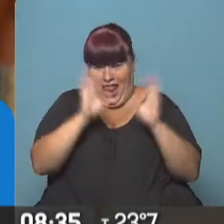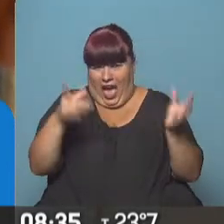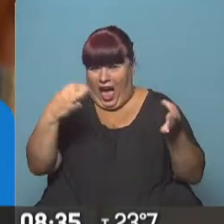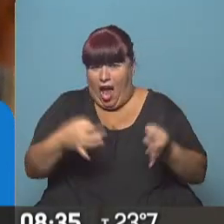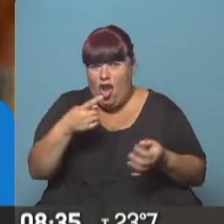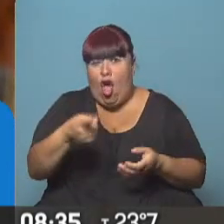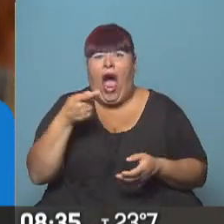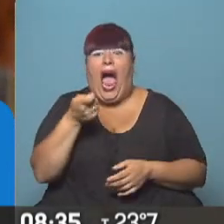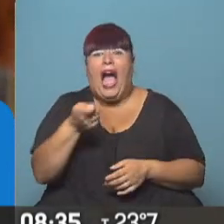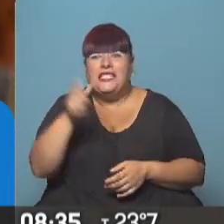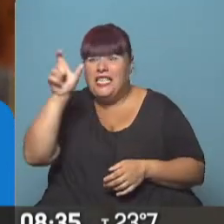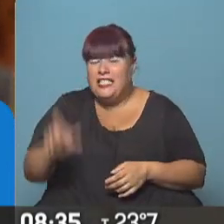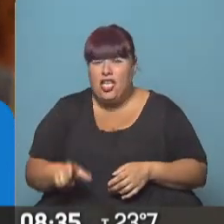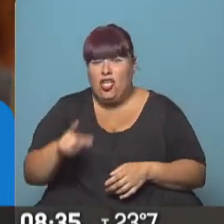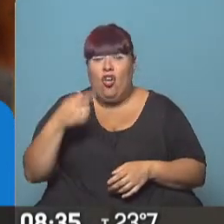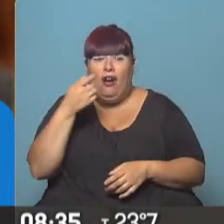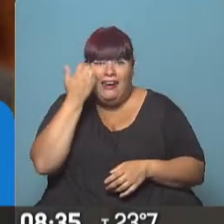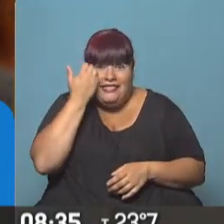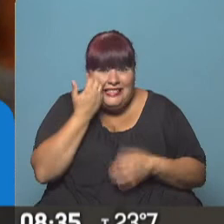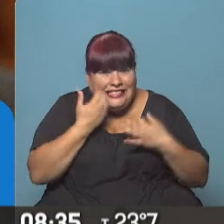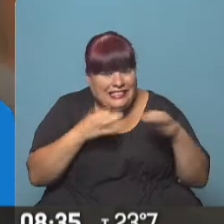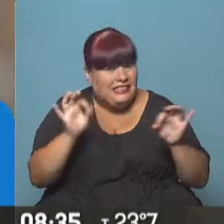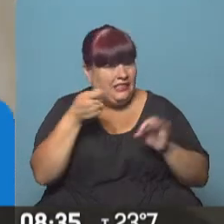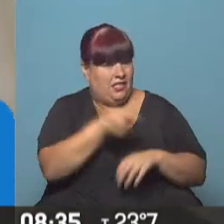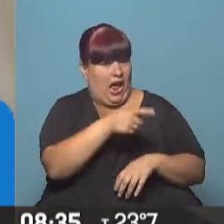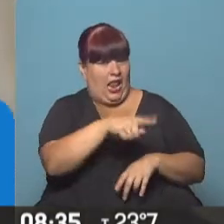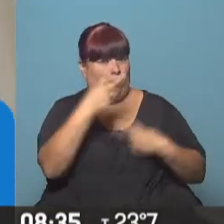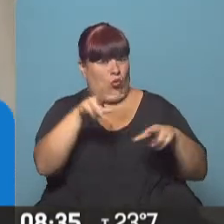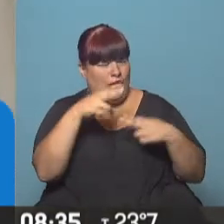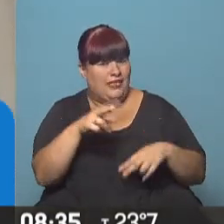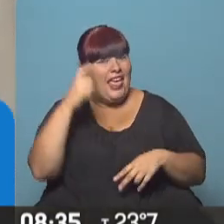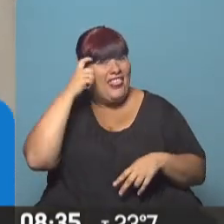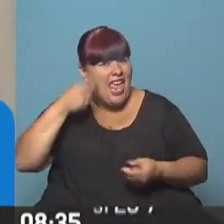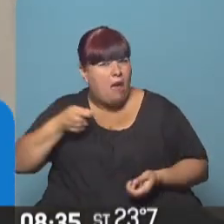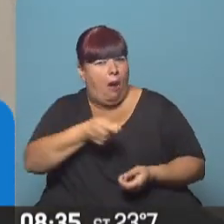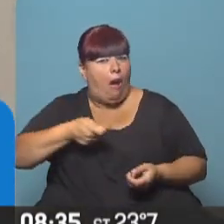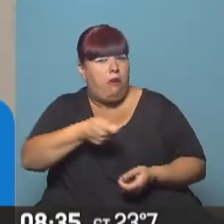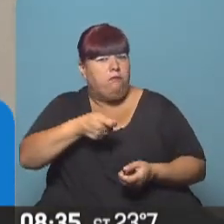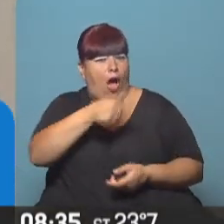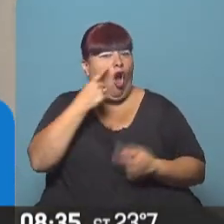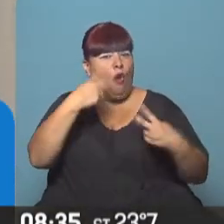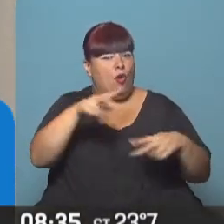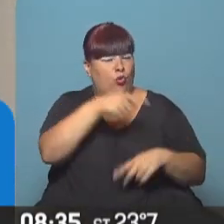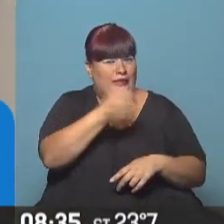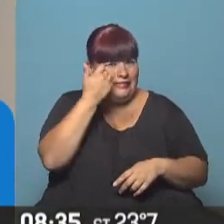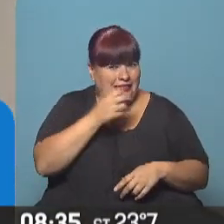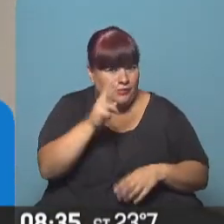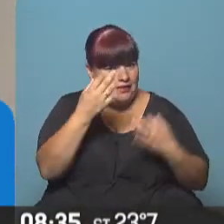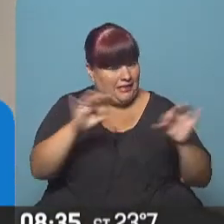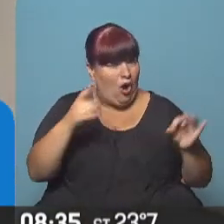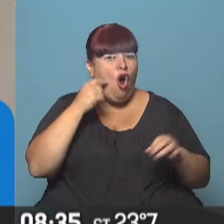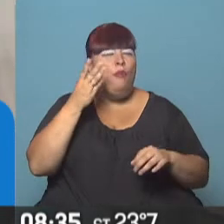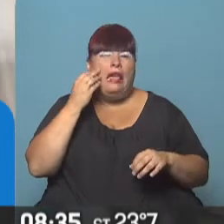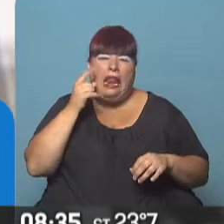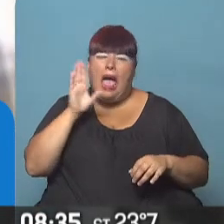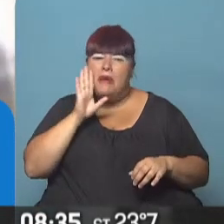un asesino que no lo mató literalmente por unos pocos centímetros, con 10 cuchilladas que le clavó al turista inglés, tengo entendido que